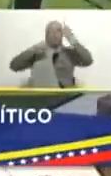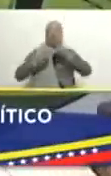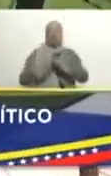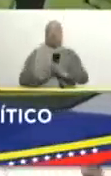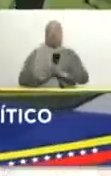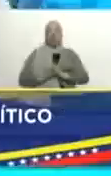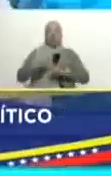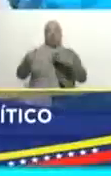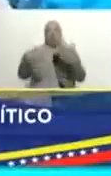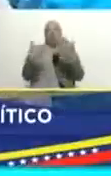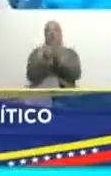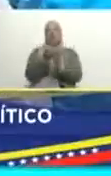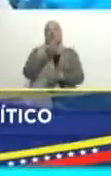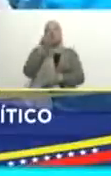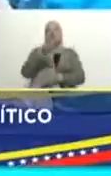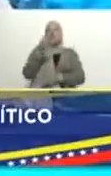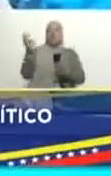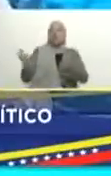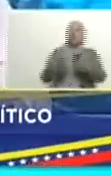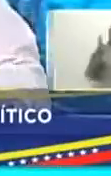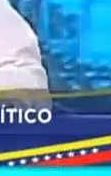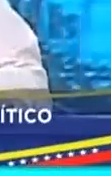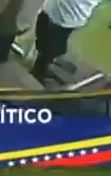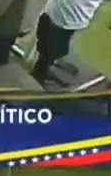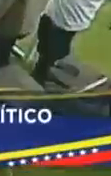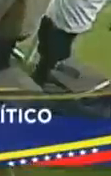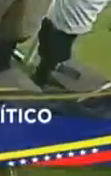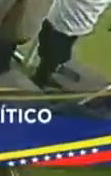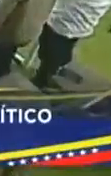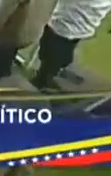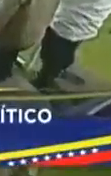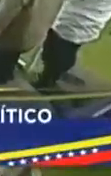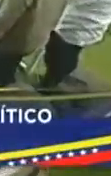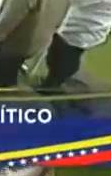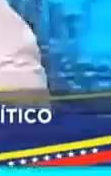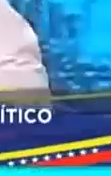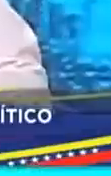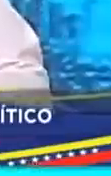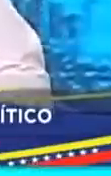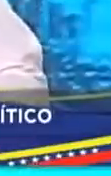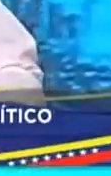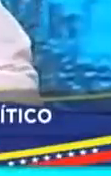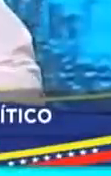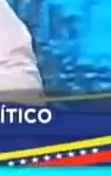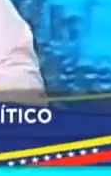Hasta la victoria siempre. Buenas noches a todos y todas. Muchas gracias.